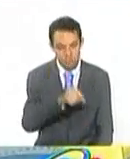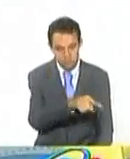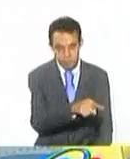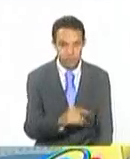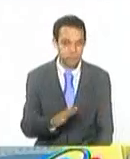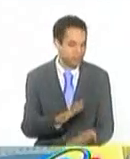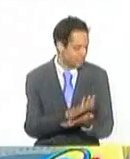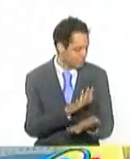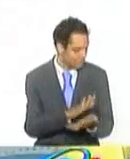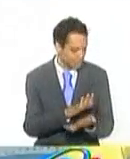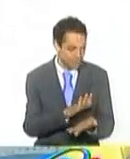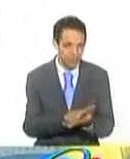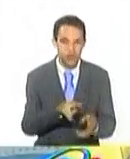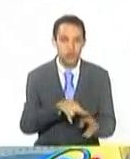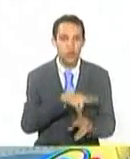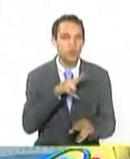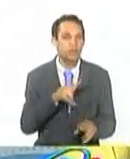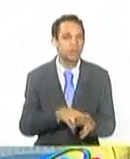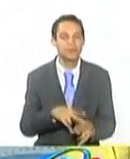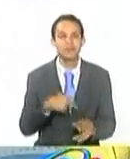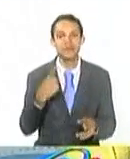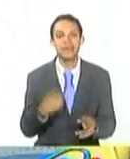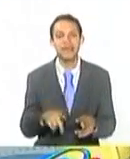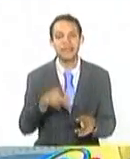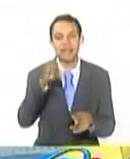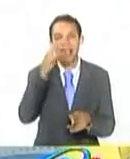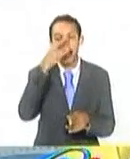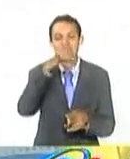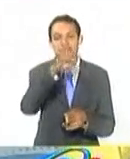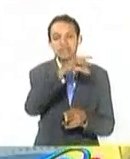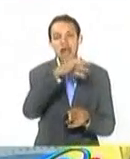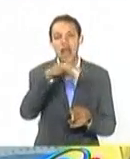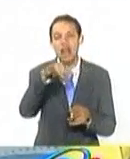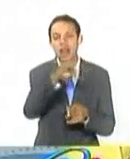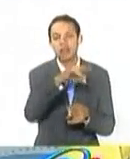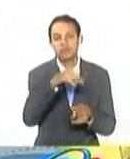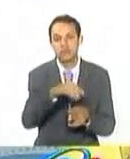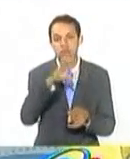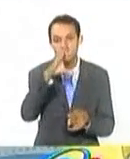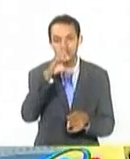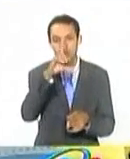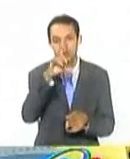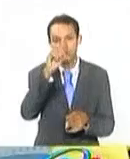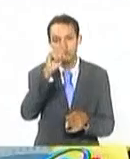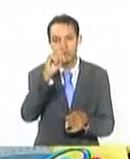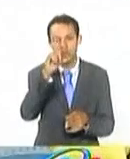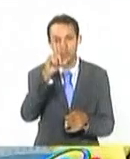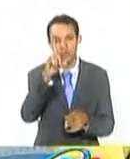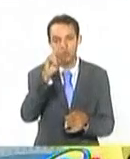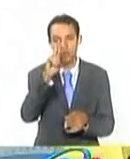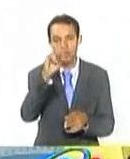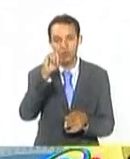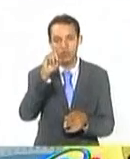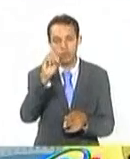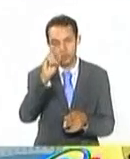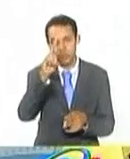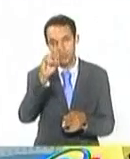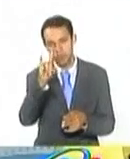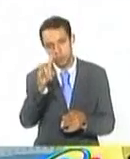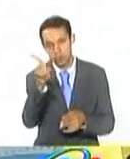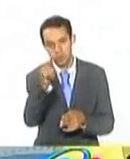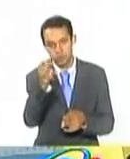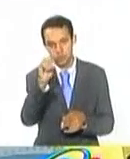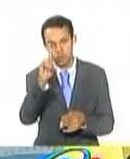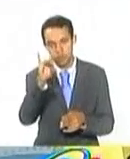magnesio a ver qué es la sal cloruro de sodio y la sal la comemos desde chiquitos ahora